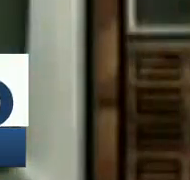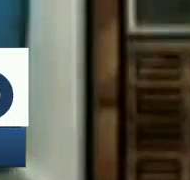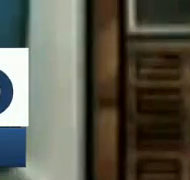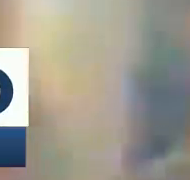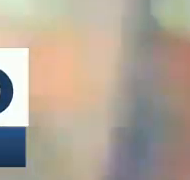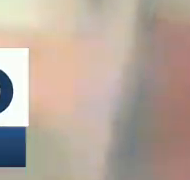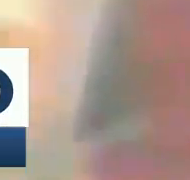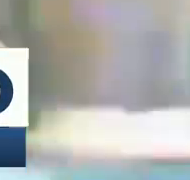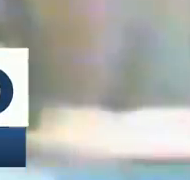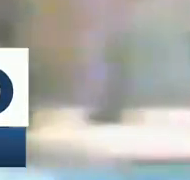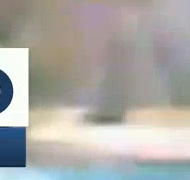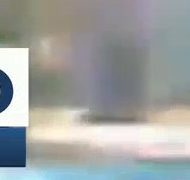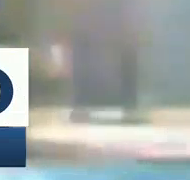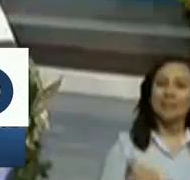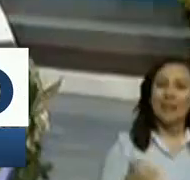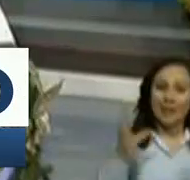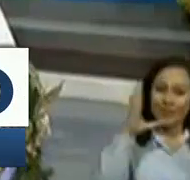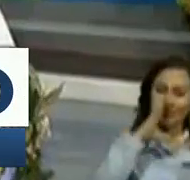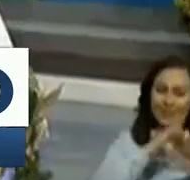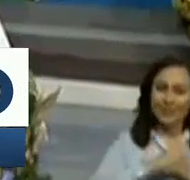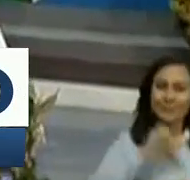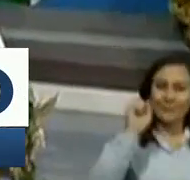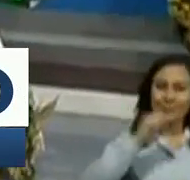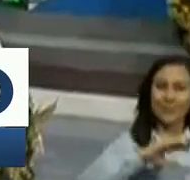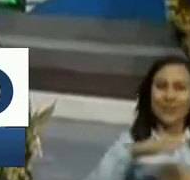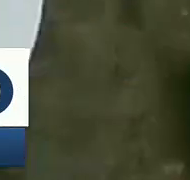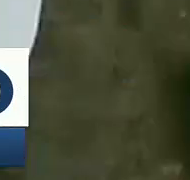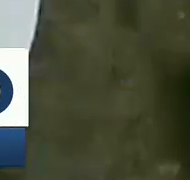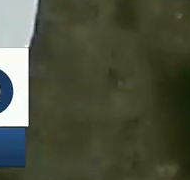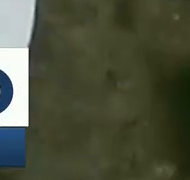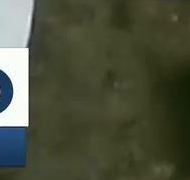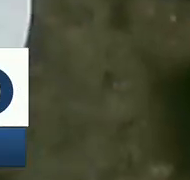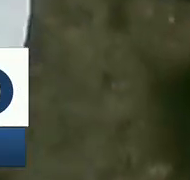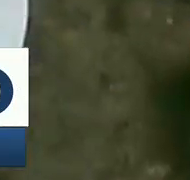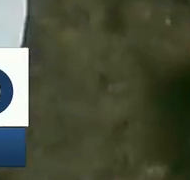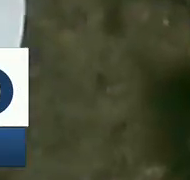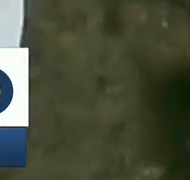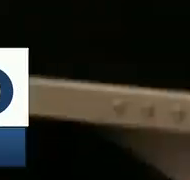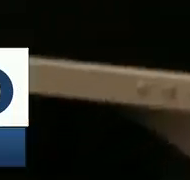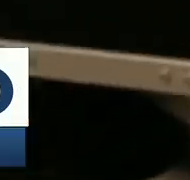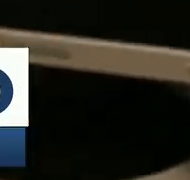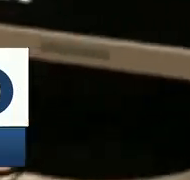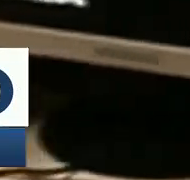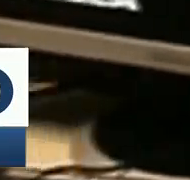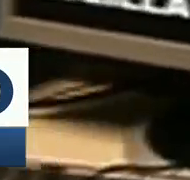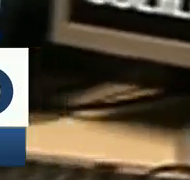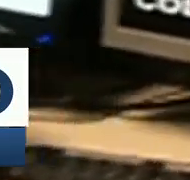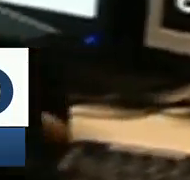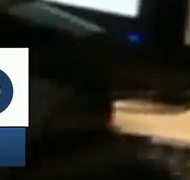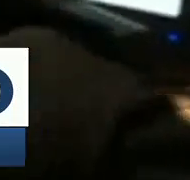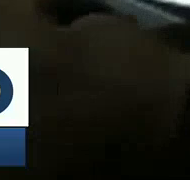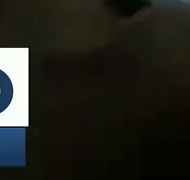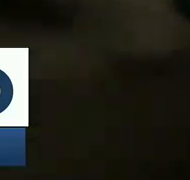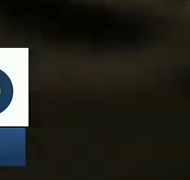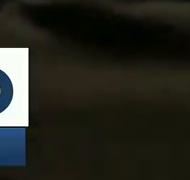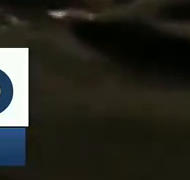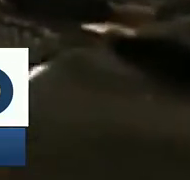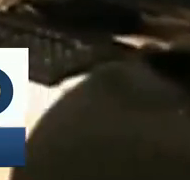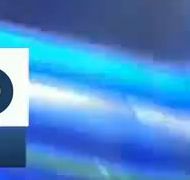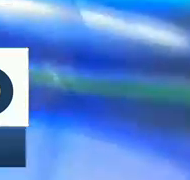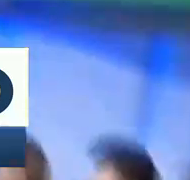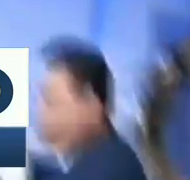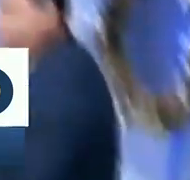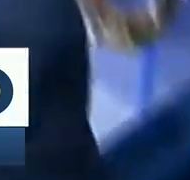Estamos de aniversario. RTS, el primer canal del Ecuador, cumple 58 años llegando a sus hogares. Así empieza